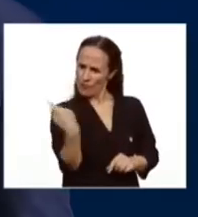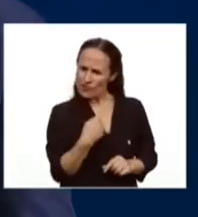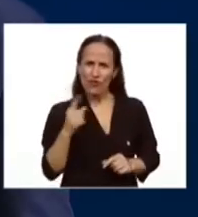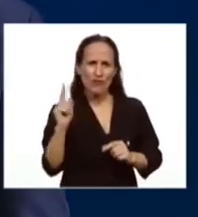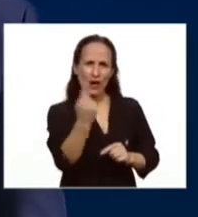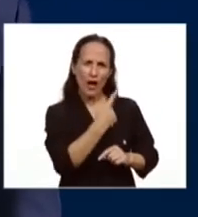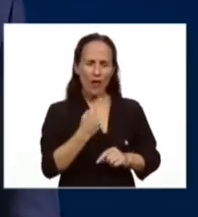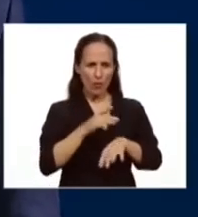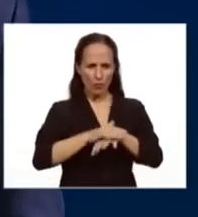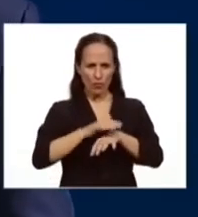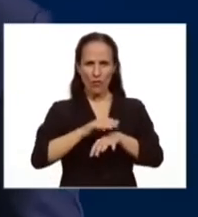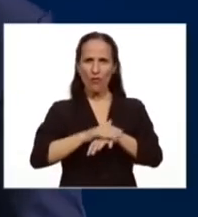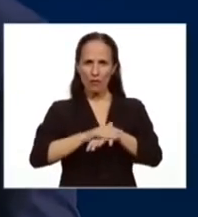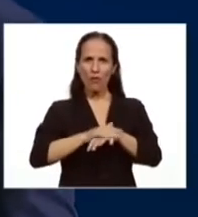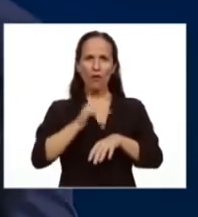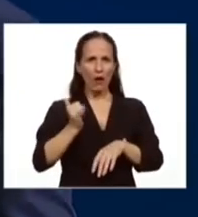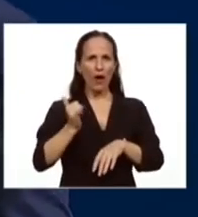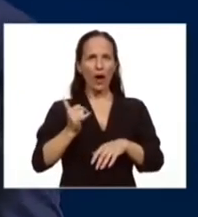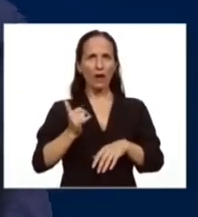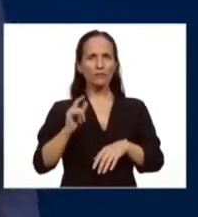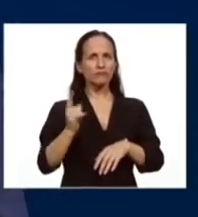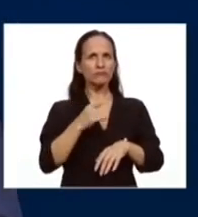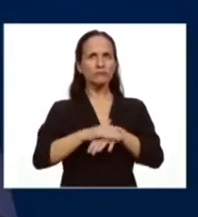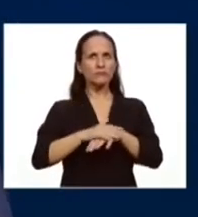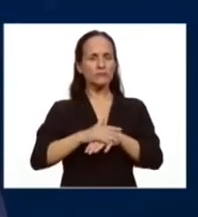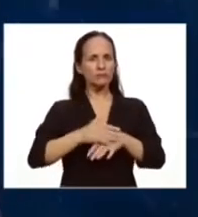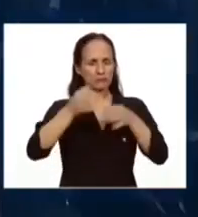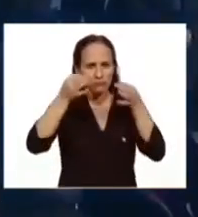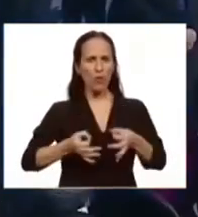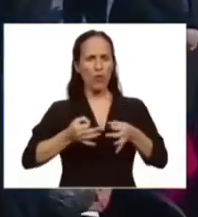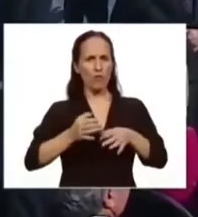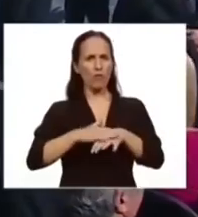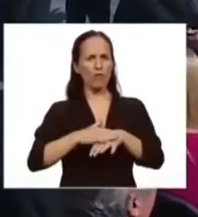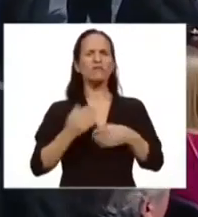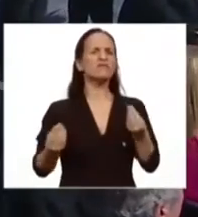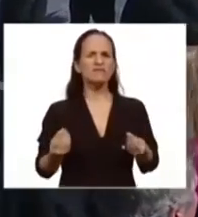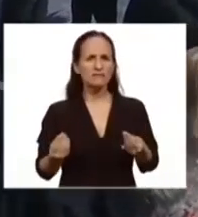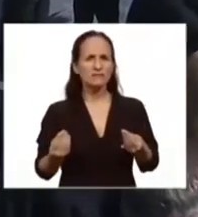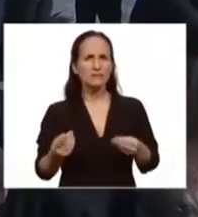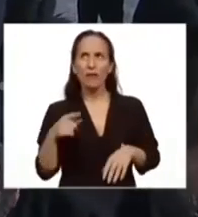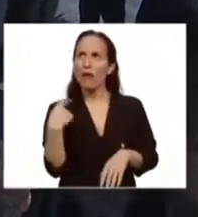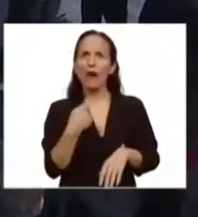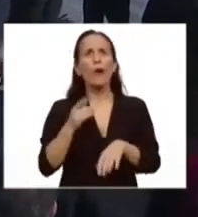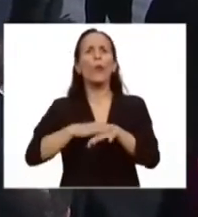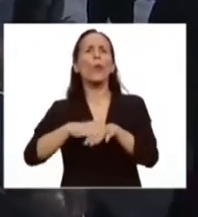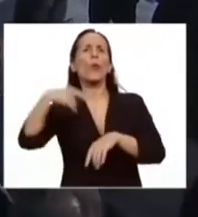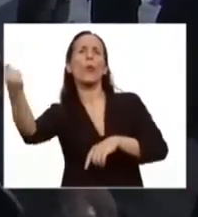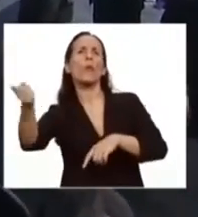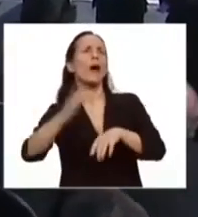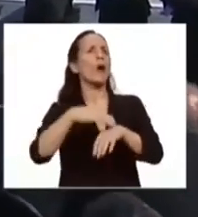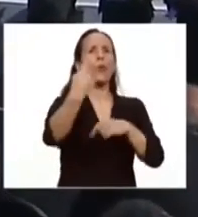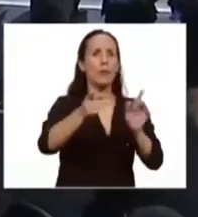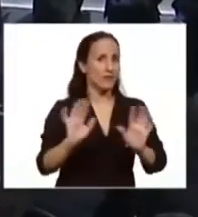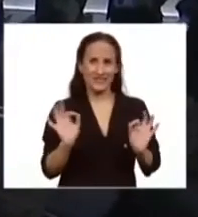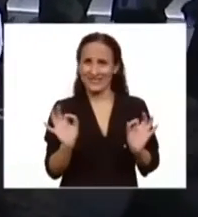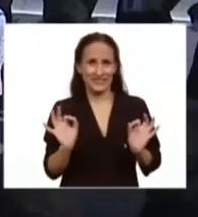ese rol, ese rol de responsabilidad, que significa que no le podemos echar la culpa a nadie de lo que